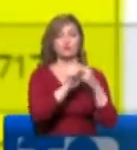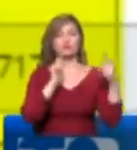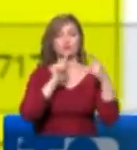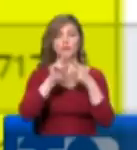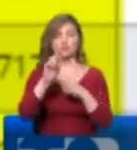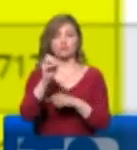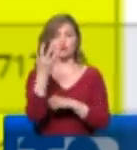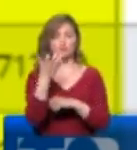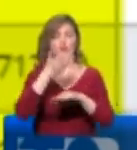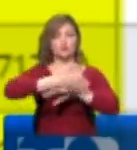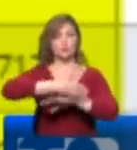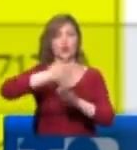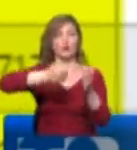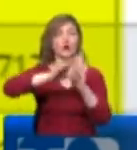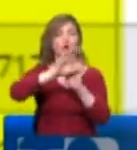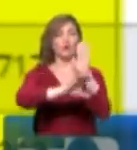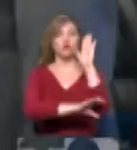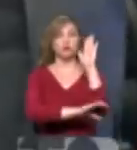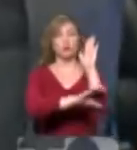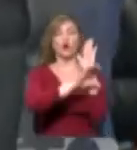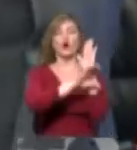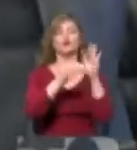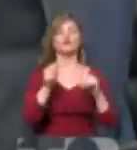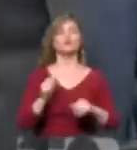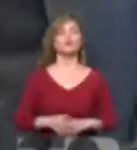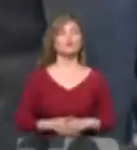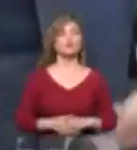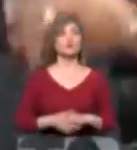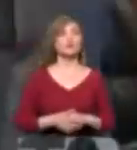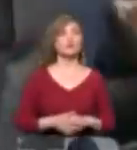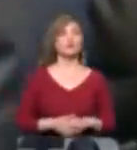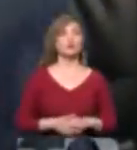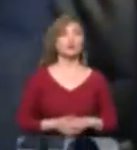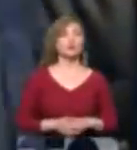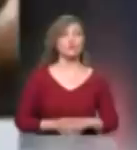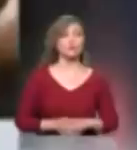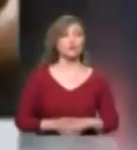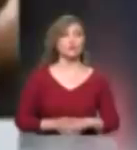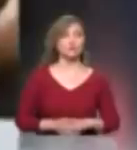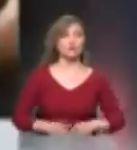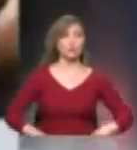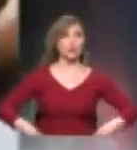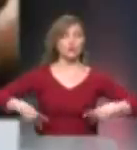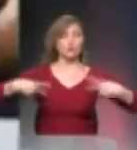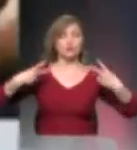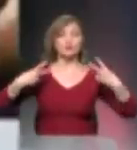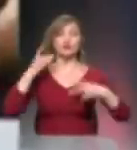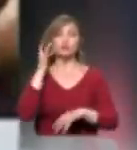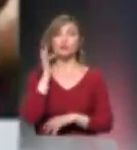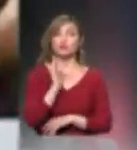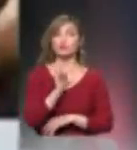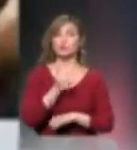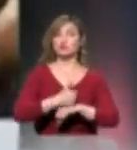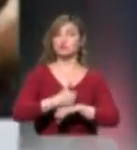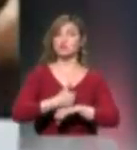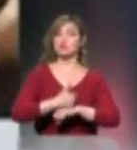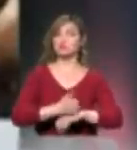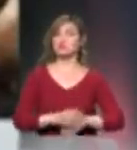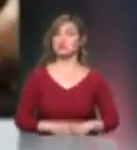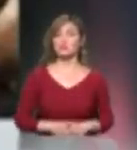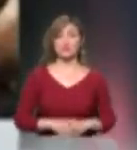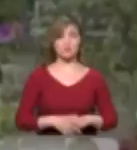2015, y luego como jueza de la Corte Constitucional, en la práctica Pamela Martínez llevaba un estilo de vida que llamó la atención de las